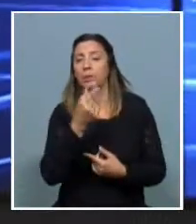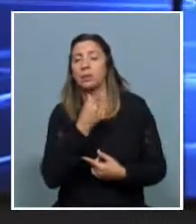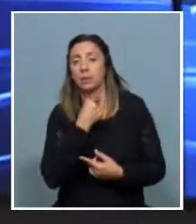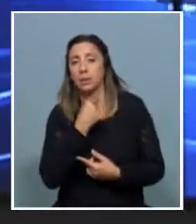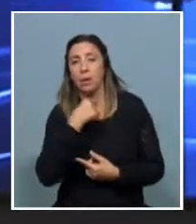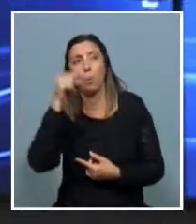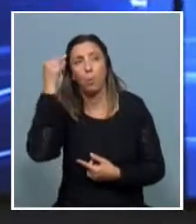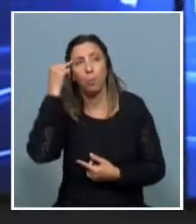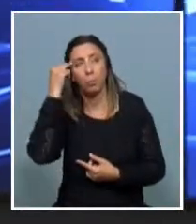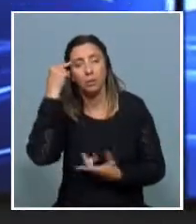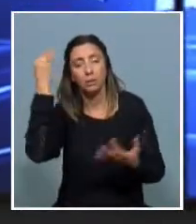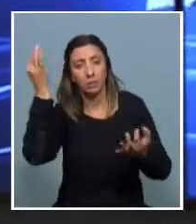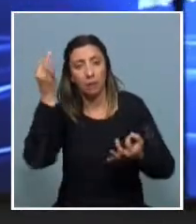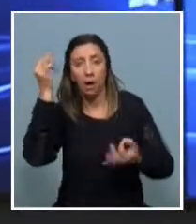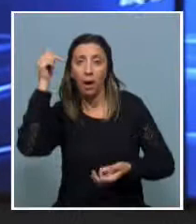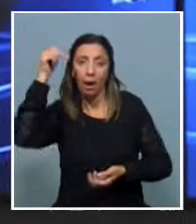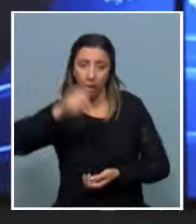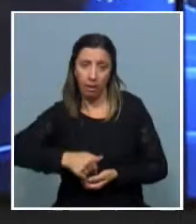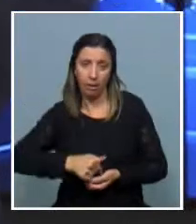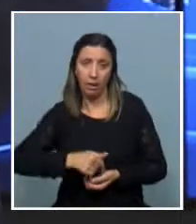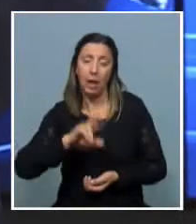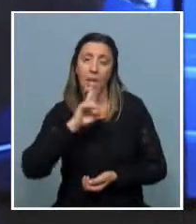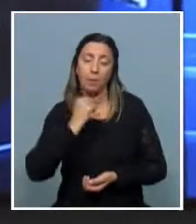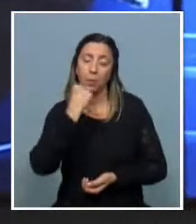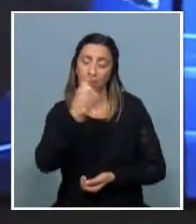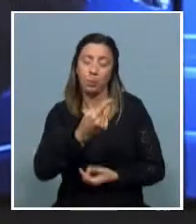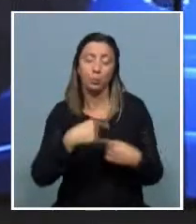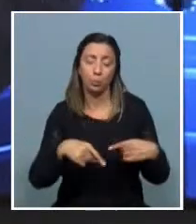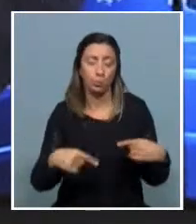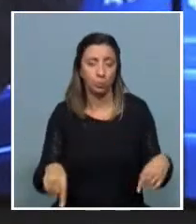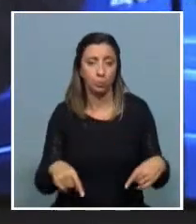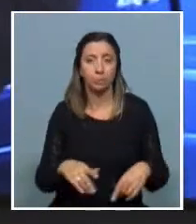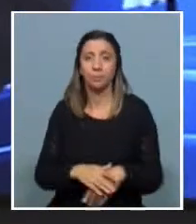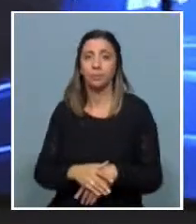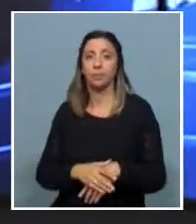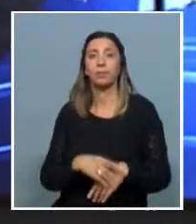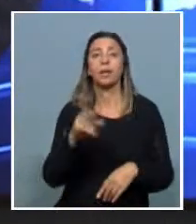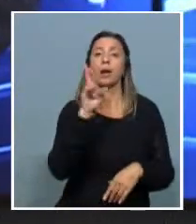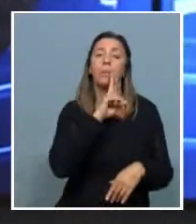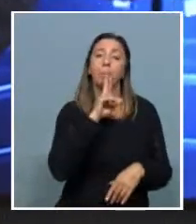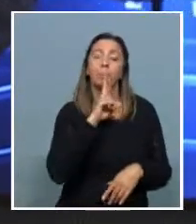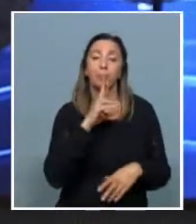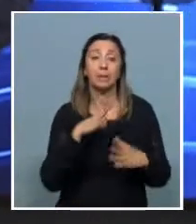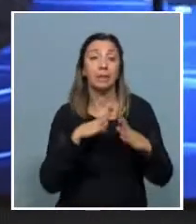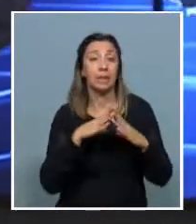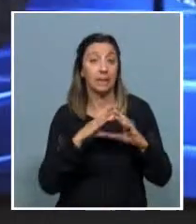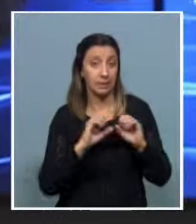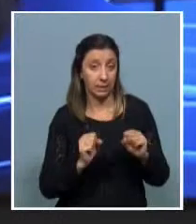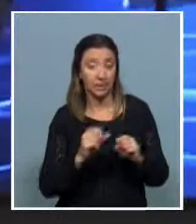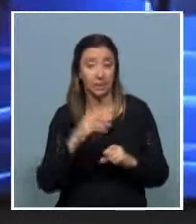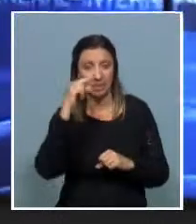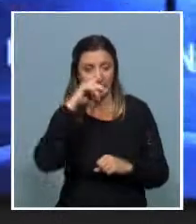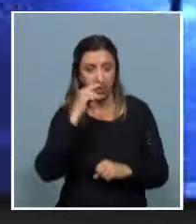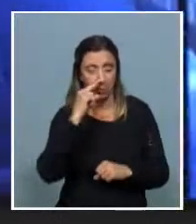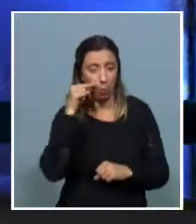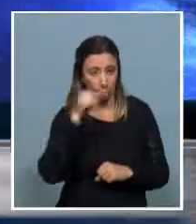que consideres oportuna aquí a la interventora de la Secretaría de Viviendas, Parques y Urbanismo. Esta secretaría que desde el 7 de junio,